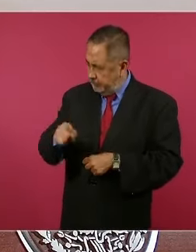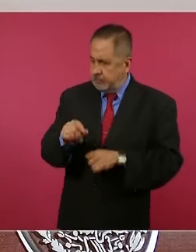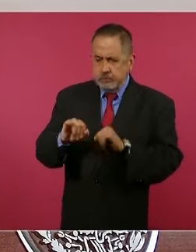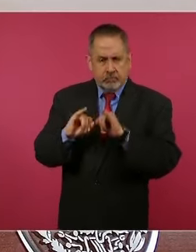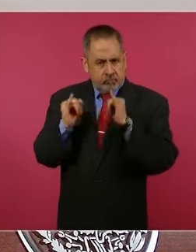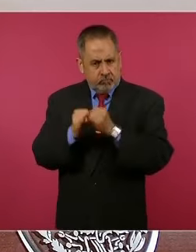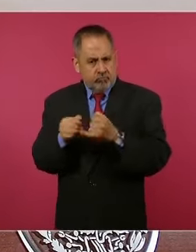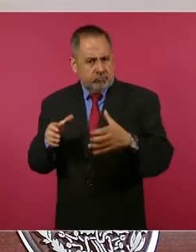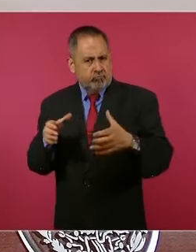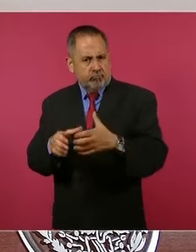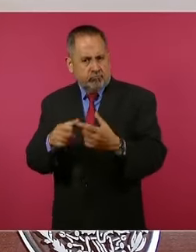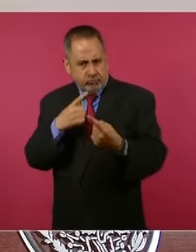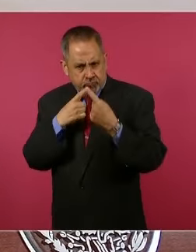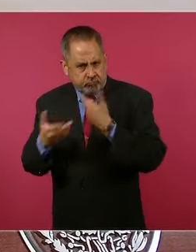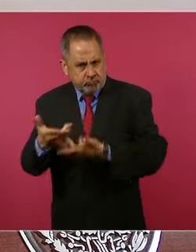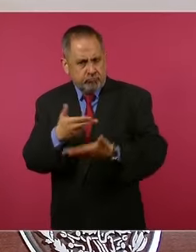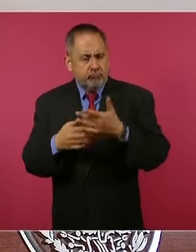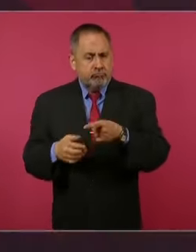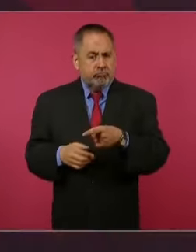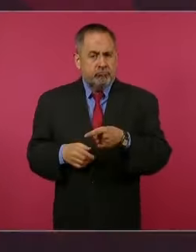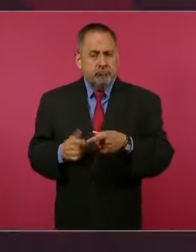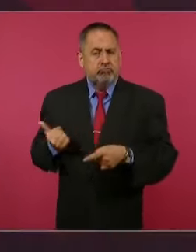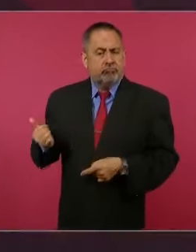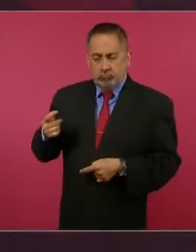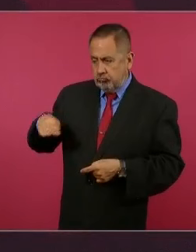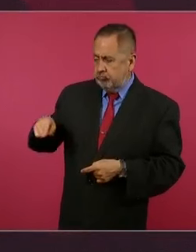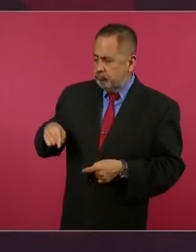los que tienen